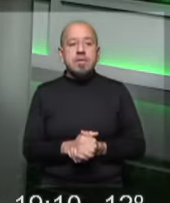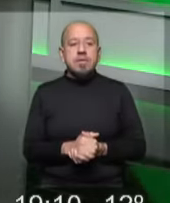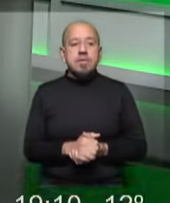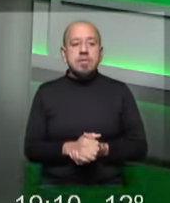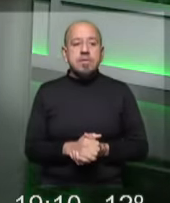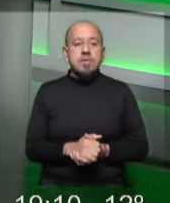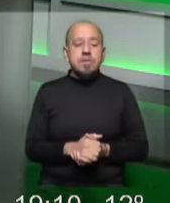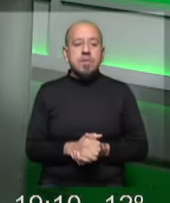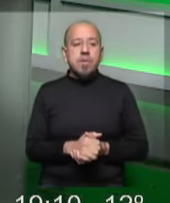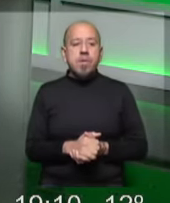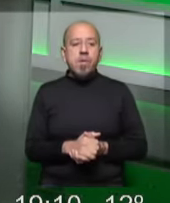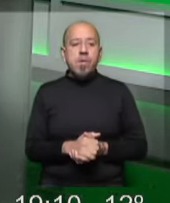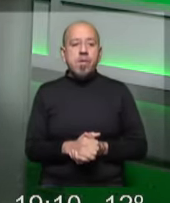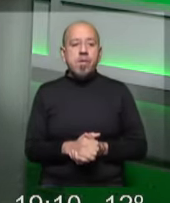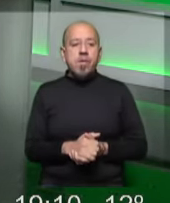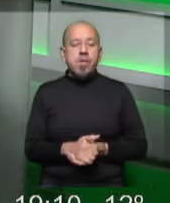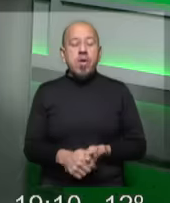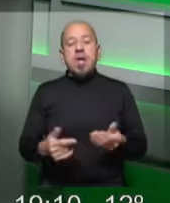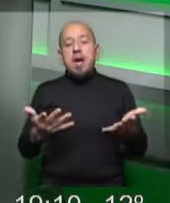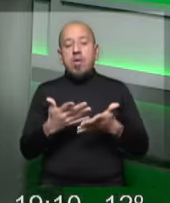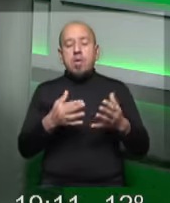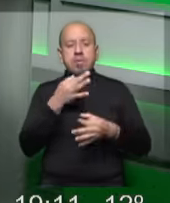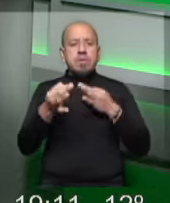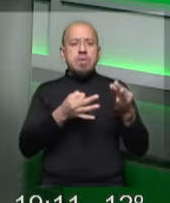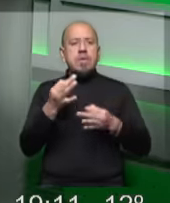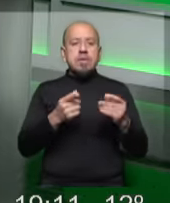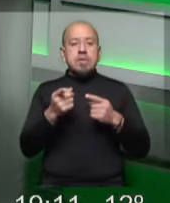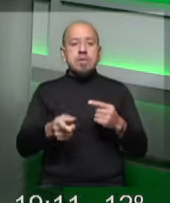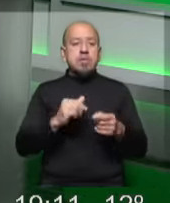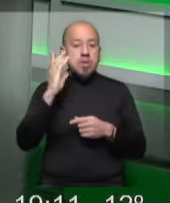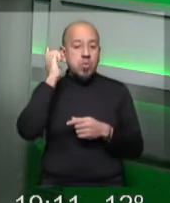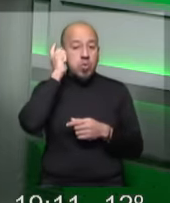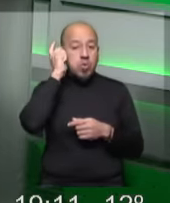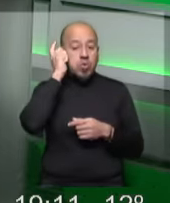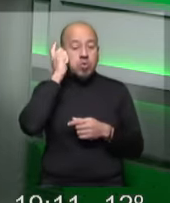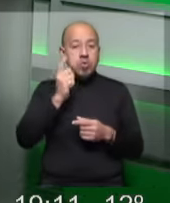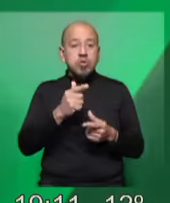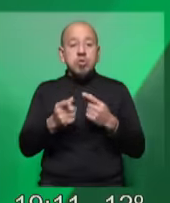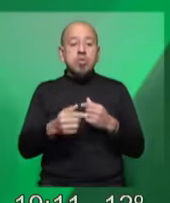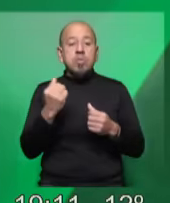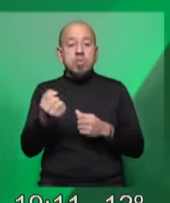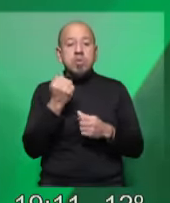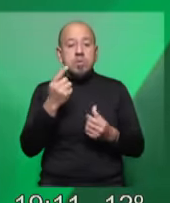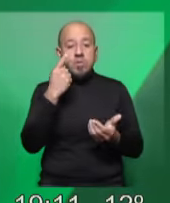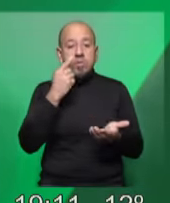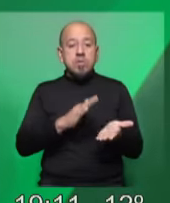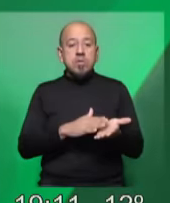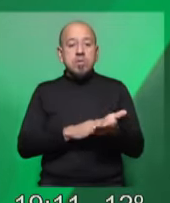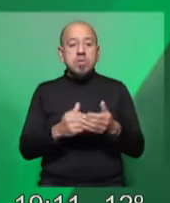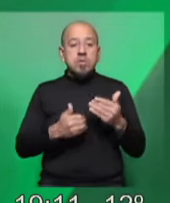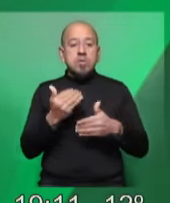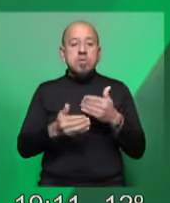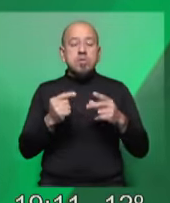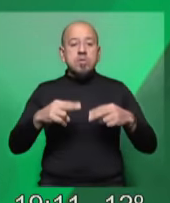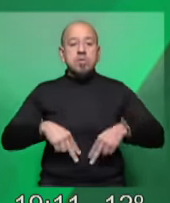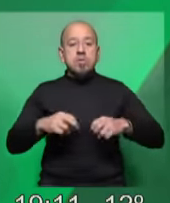Bueno, es lo que vamos a intentar explicar durante el informe de hoy. Estos audios son muy importantes, son una prueba fundamental, seguramente en este proceso de